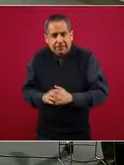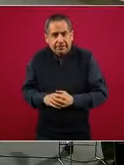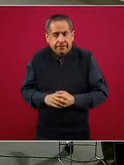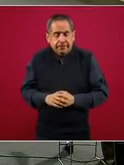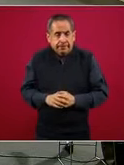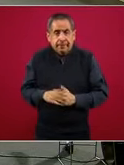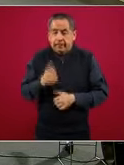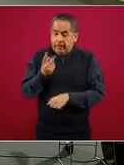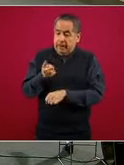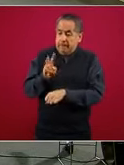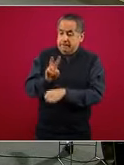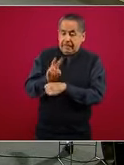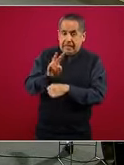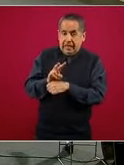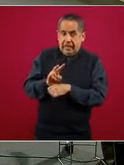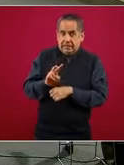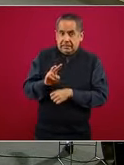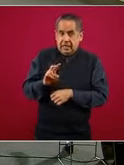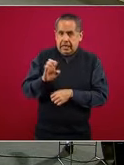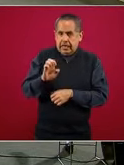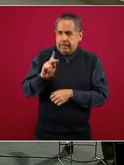La vigilancia epidemiológica,